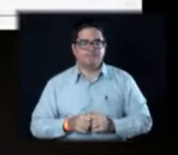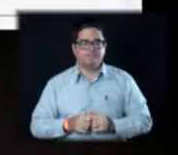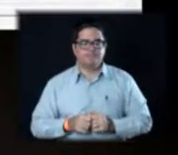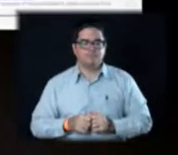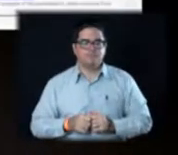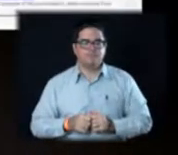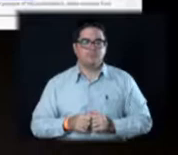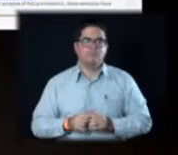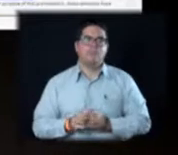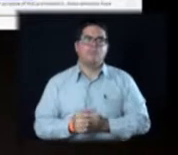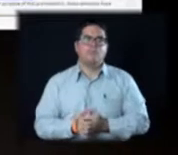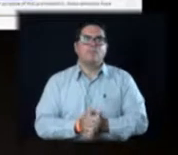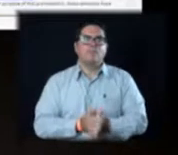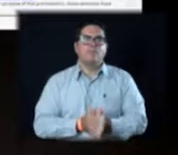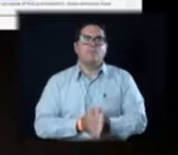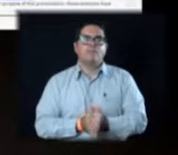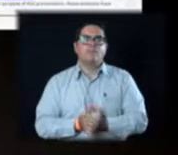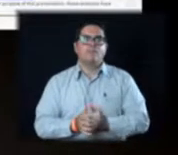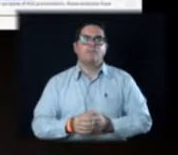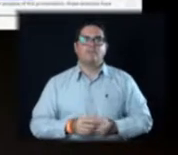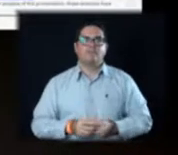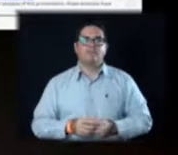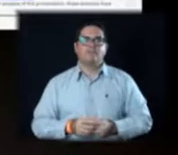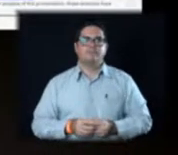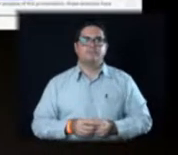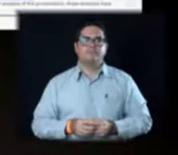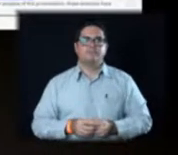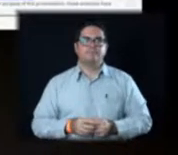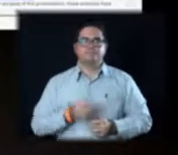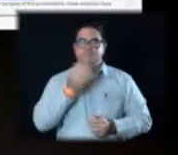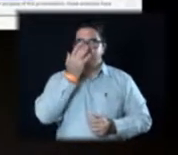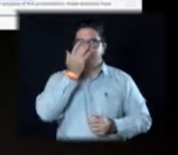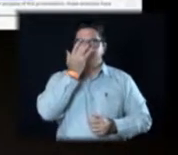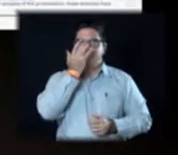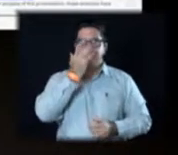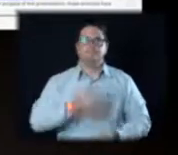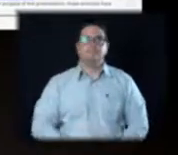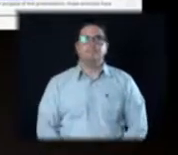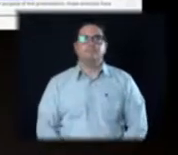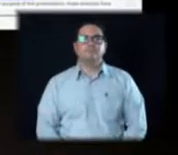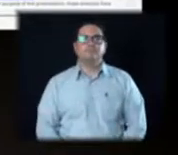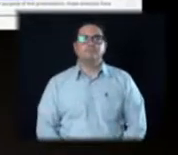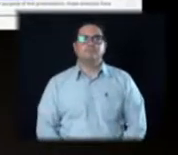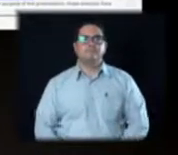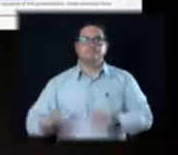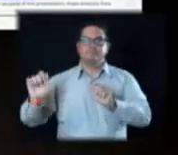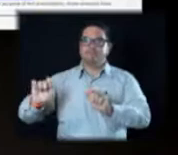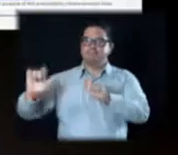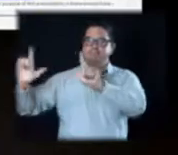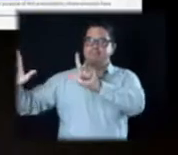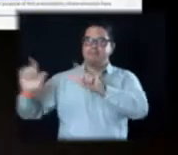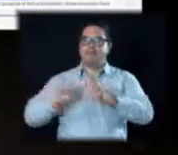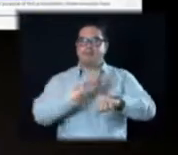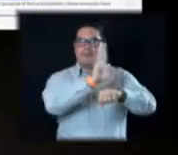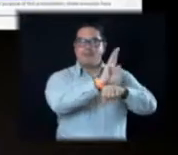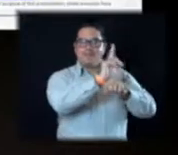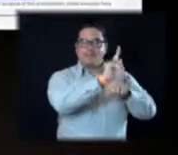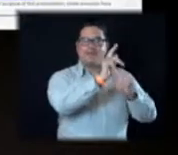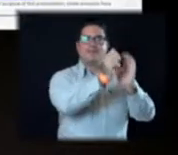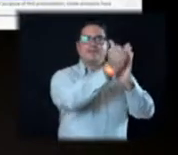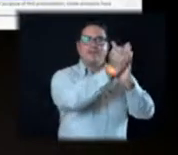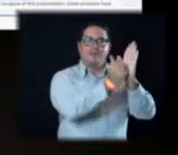En este Esta diapositiva muestra